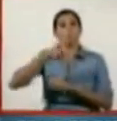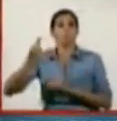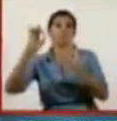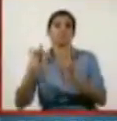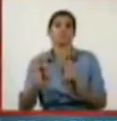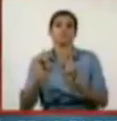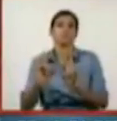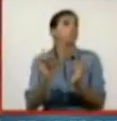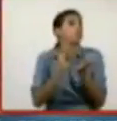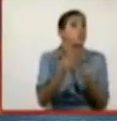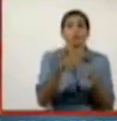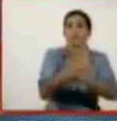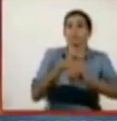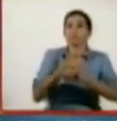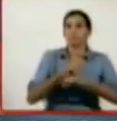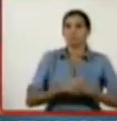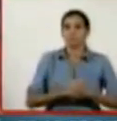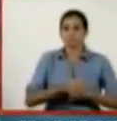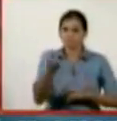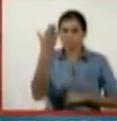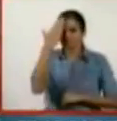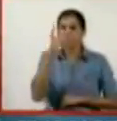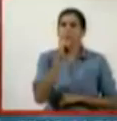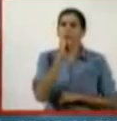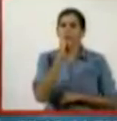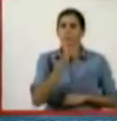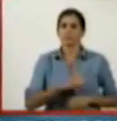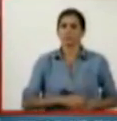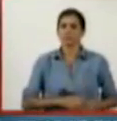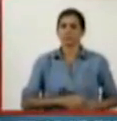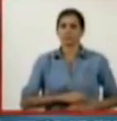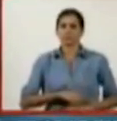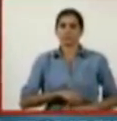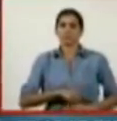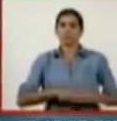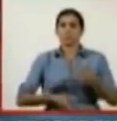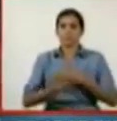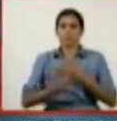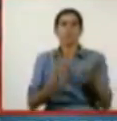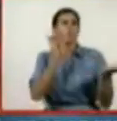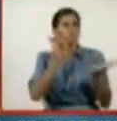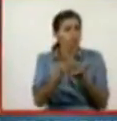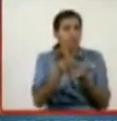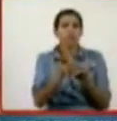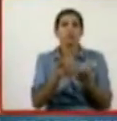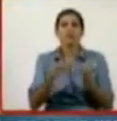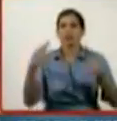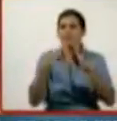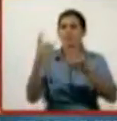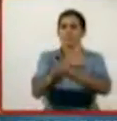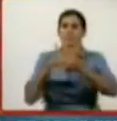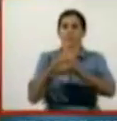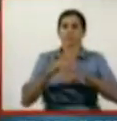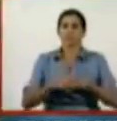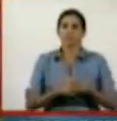encima al gobierno que lo sepa Nicolás Maduro vamos a sacarlo de Mira es un